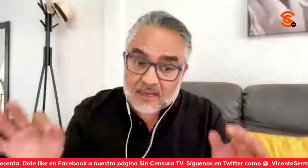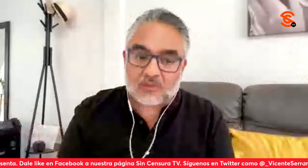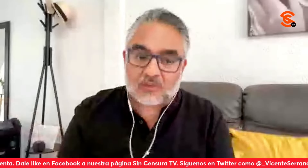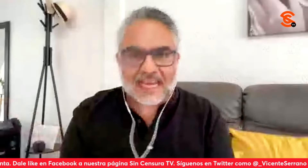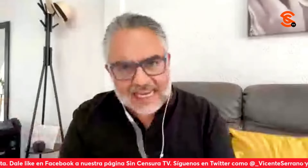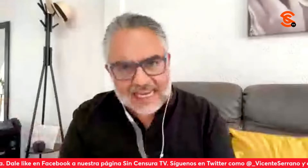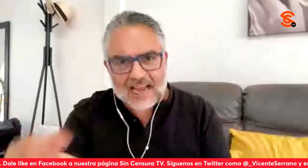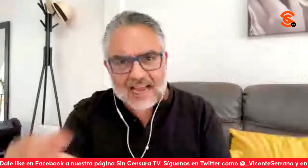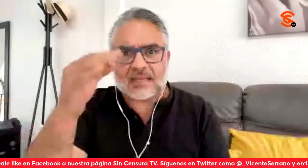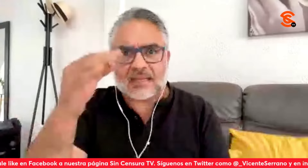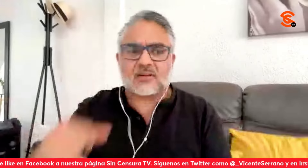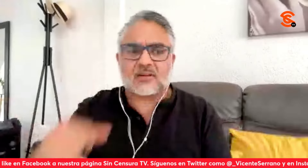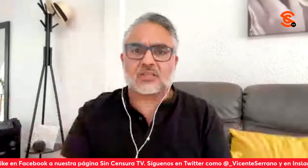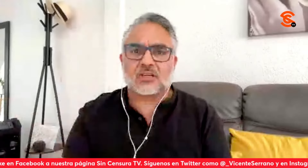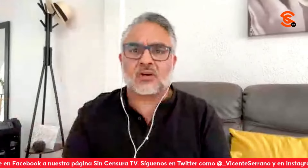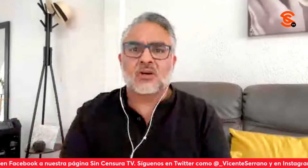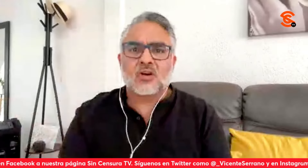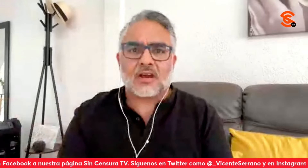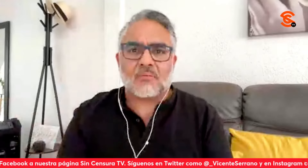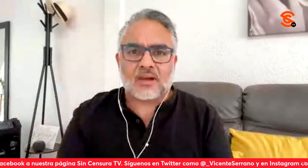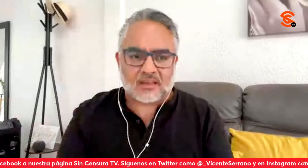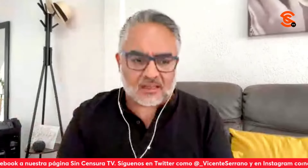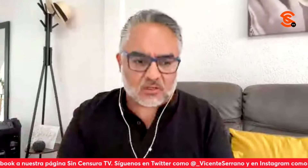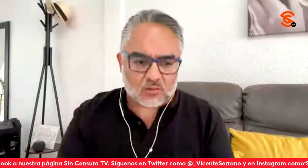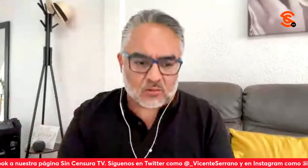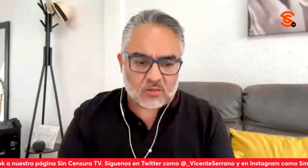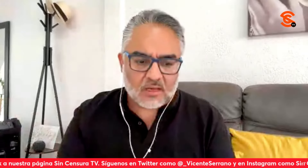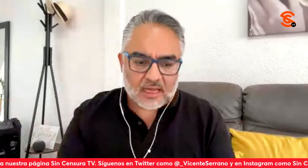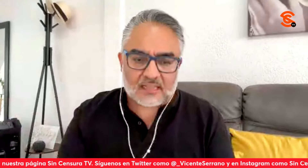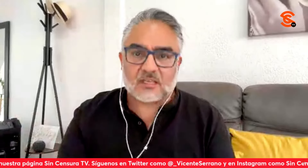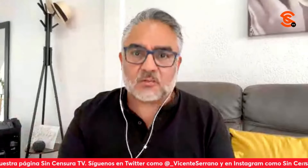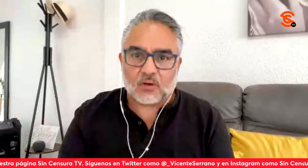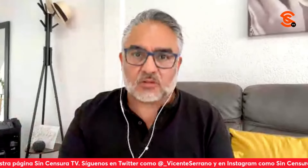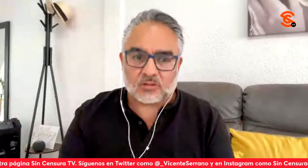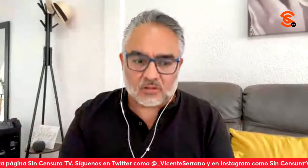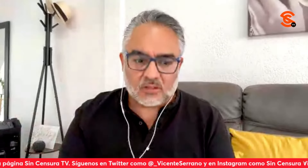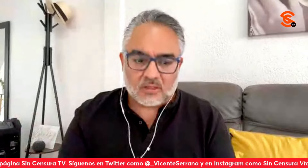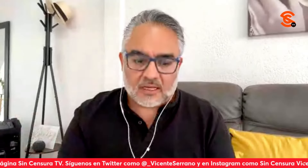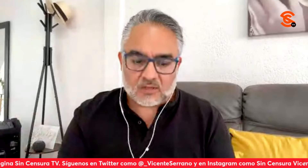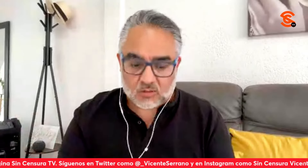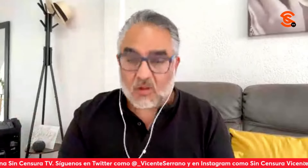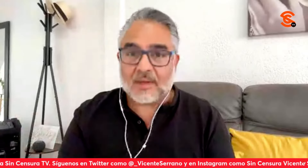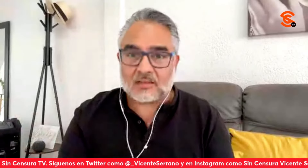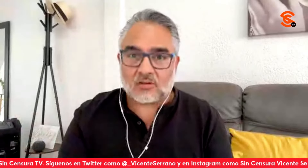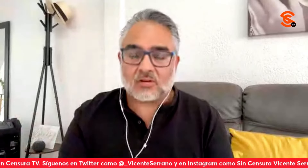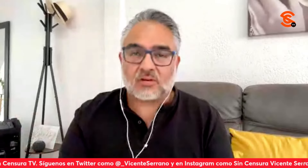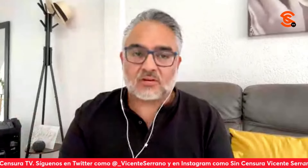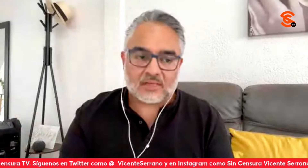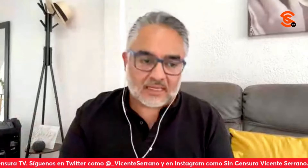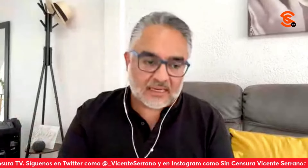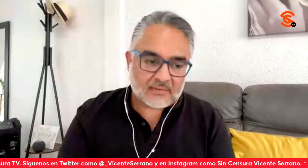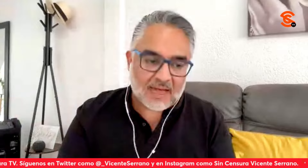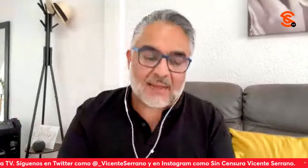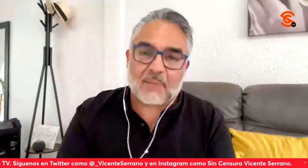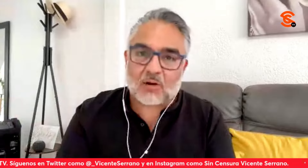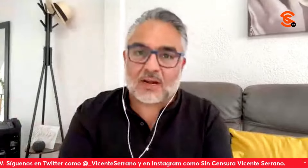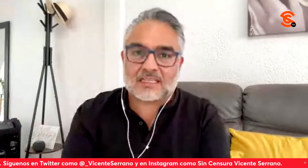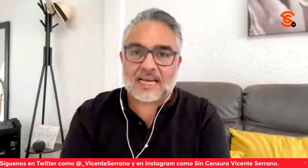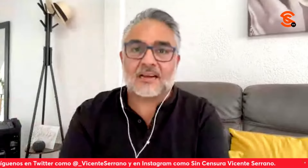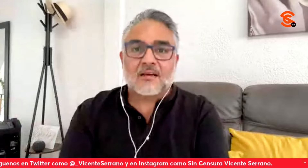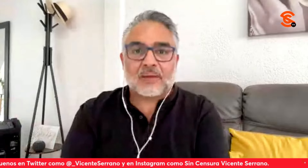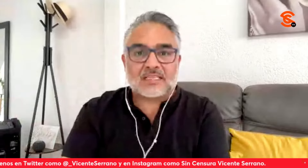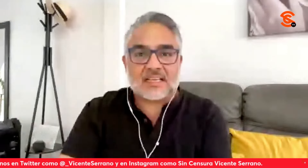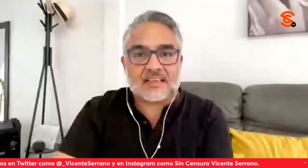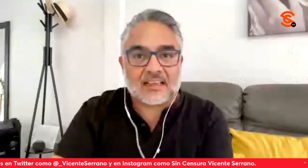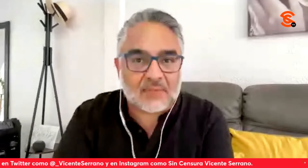parece apuntar ilegalmente consiguió con la muerte de su ex esposo en su momento, María Amparo